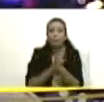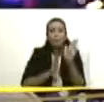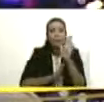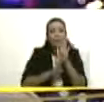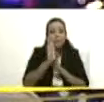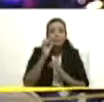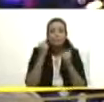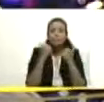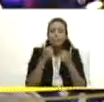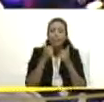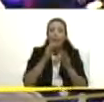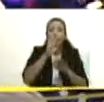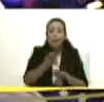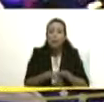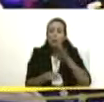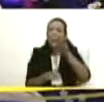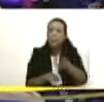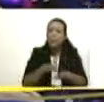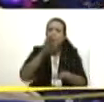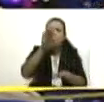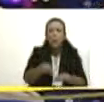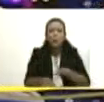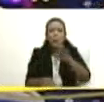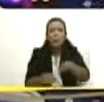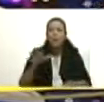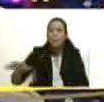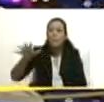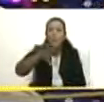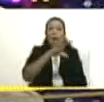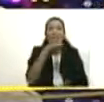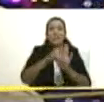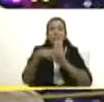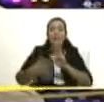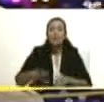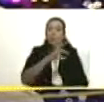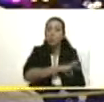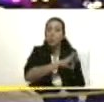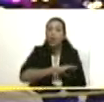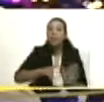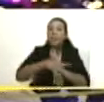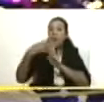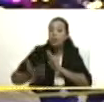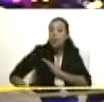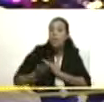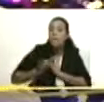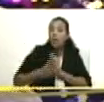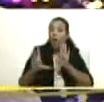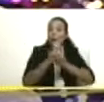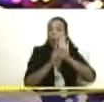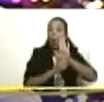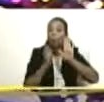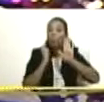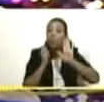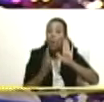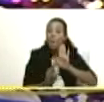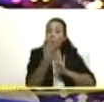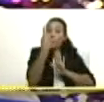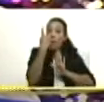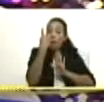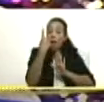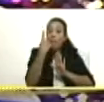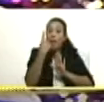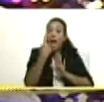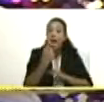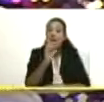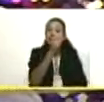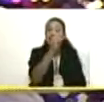avancemos paso a paso en cada uno de los derechos sociales y un derecho fundamental constitucional que por primera vez en